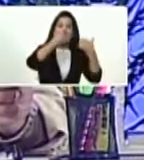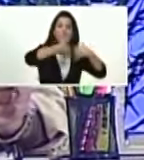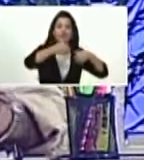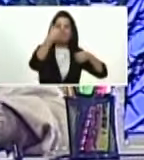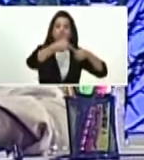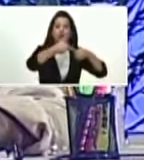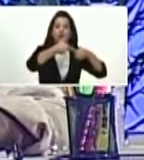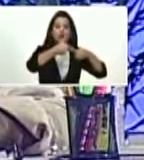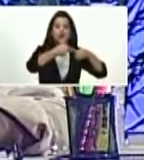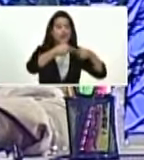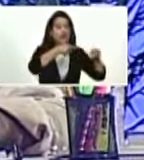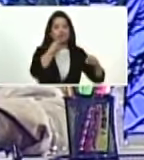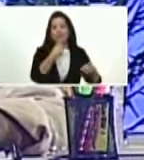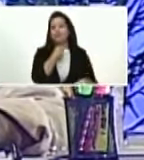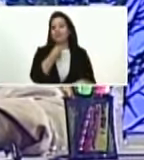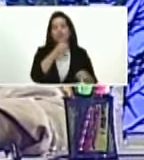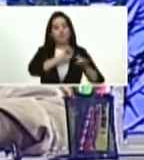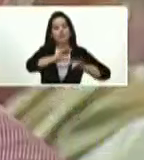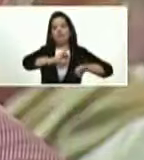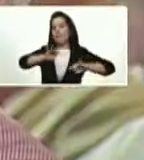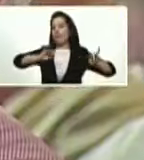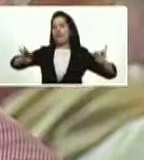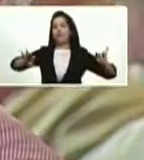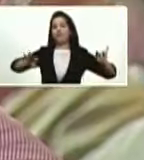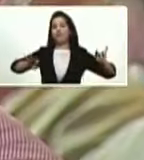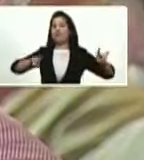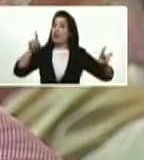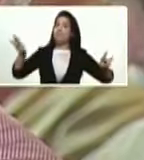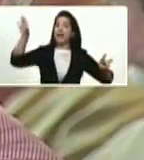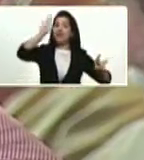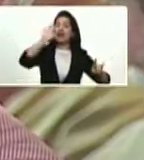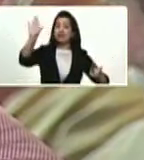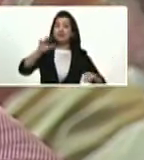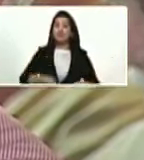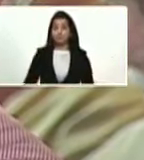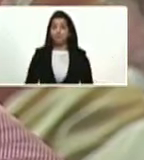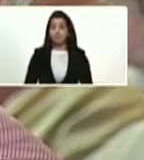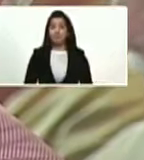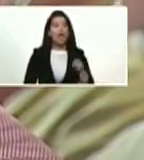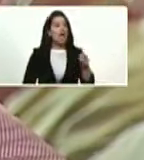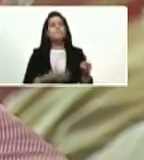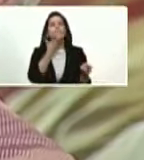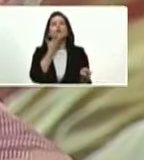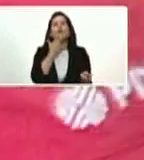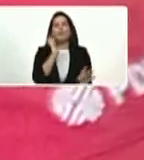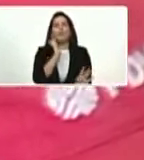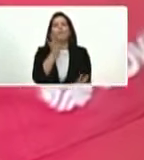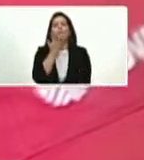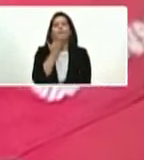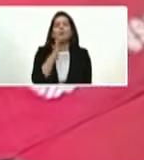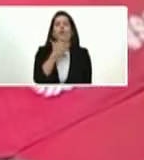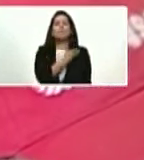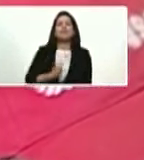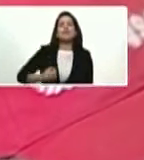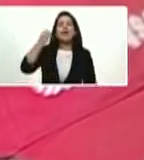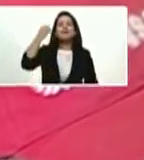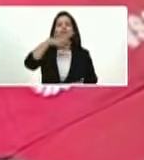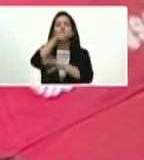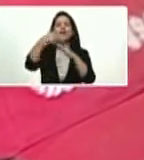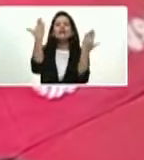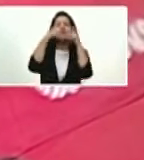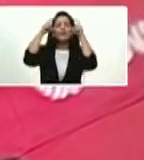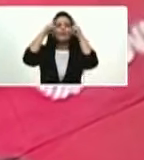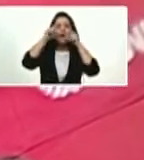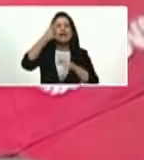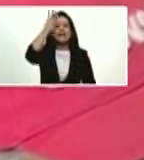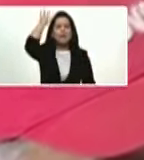los trabajadores. Lo primero que hubiera hecho Ramos Alup si fuera presidente de la República, él dice que va a